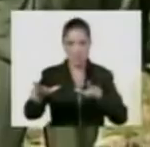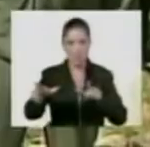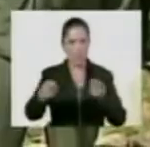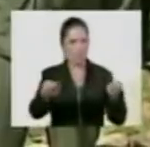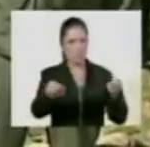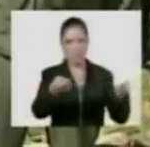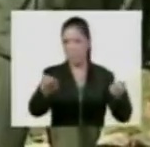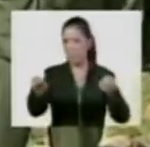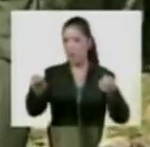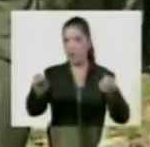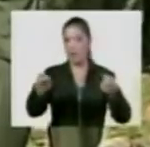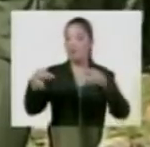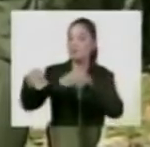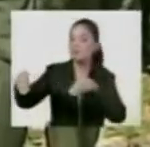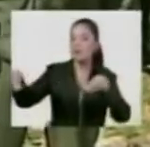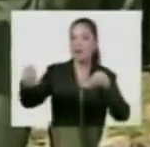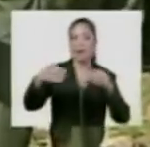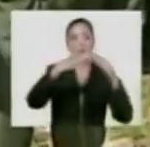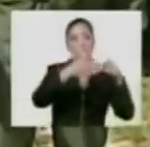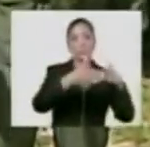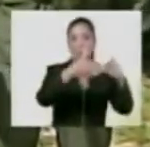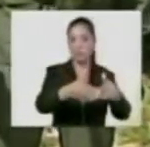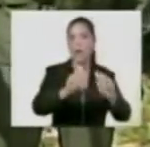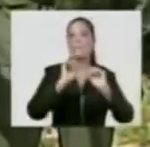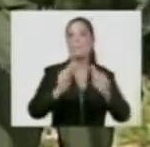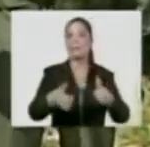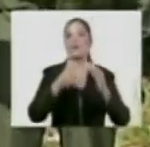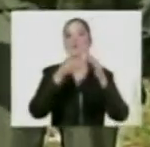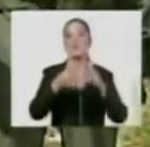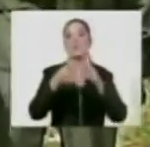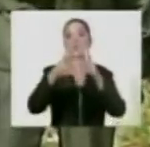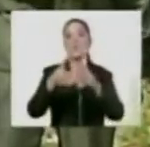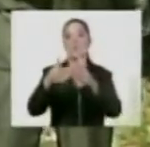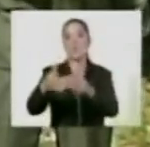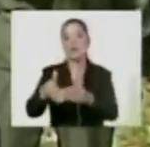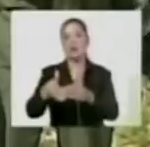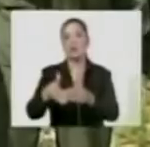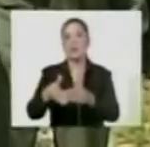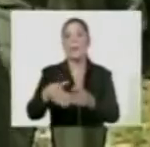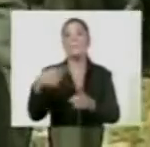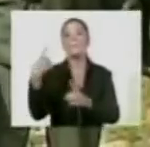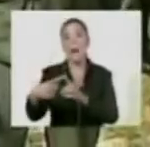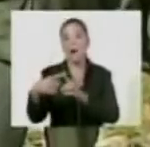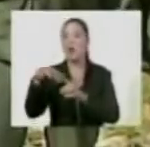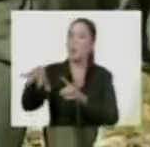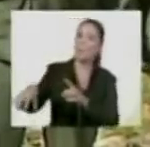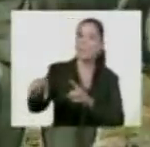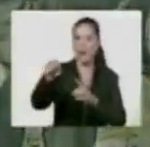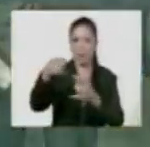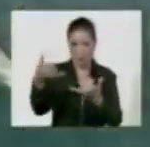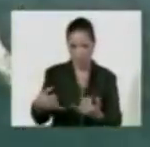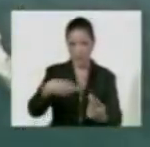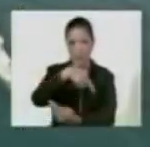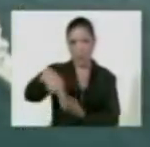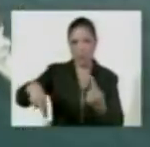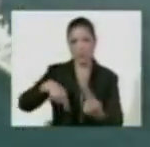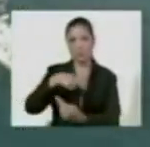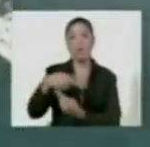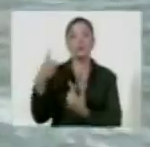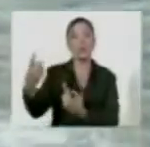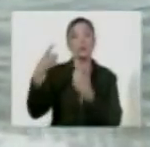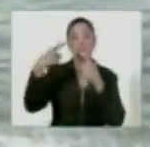territorio, procedemos al movimiento buque costa con nuestros tanques adquiridos en Revolución por el legado de nuestro